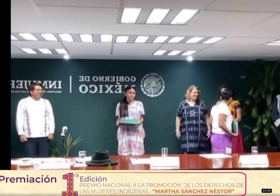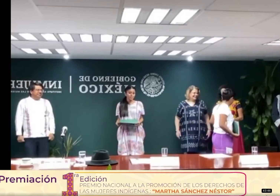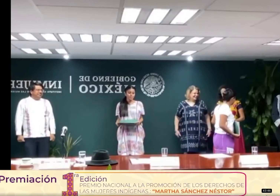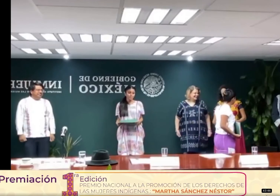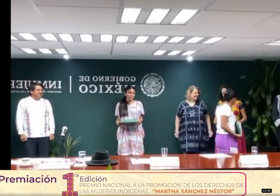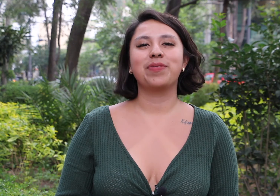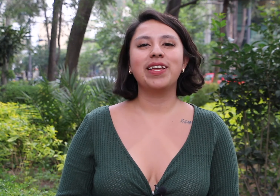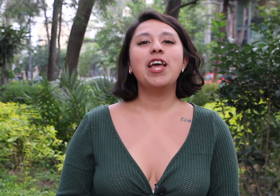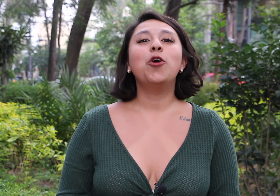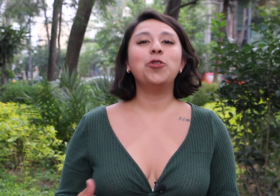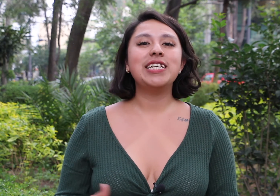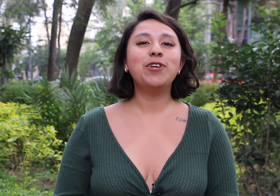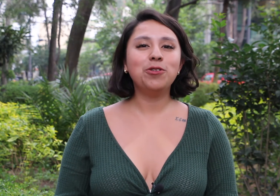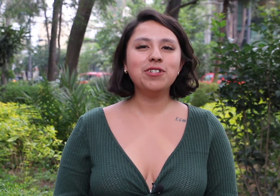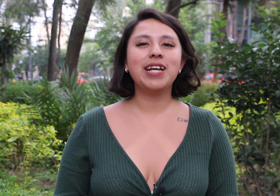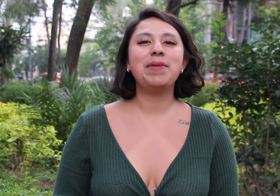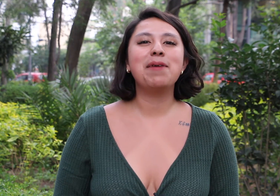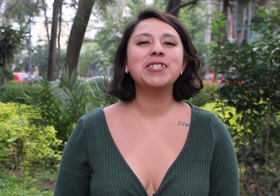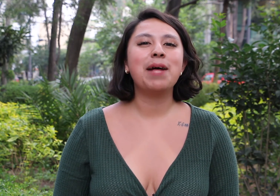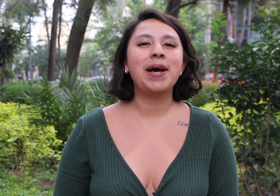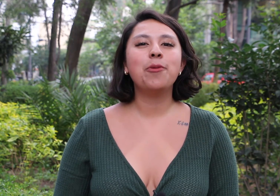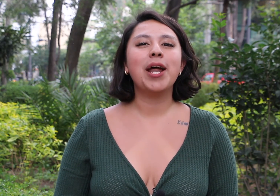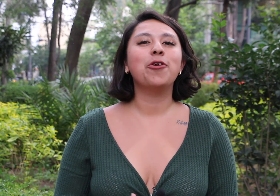sus comunidades. Juntas y juntos,